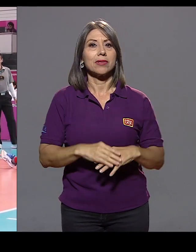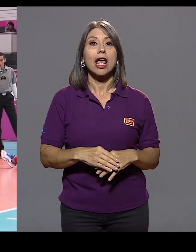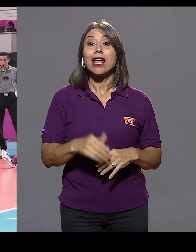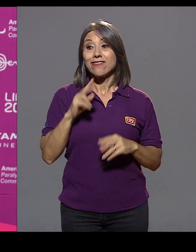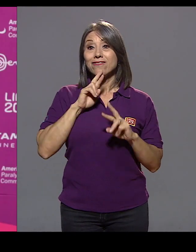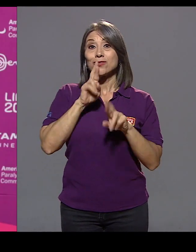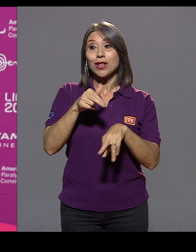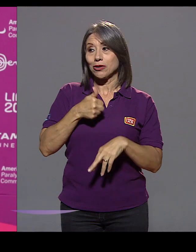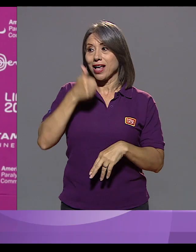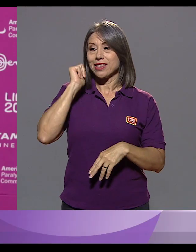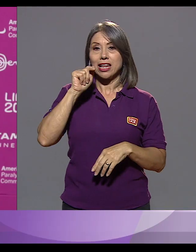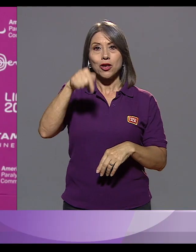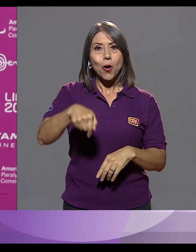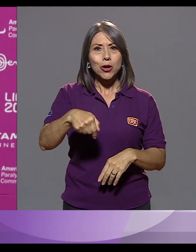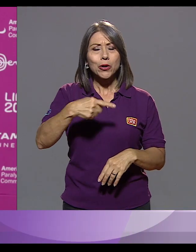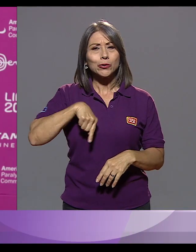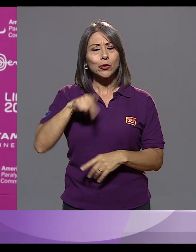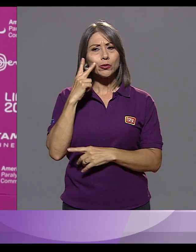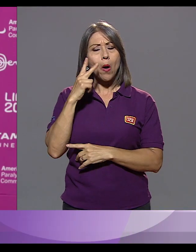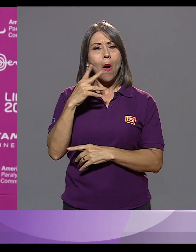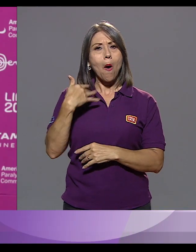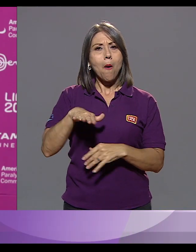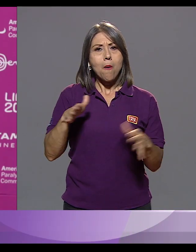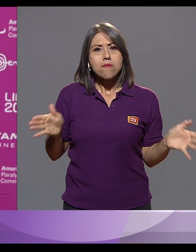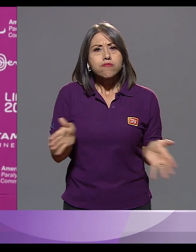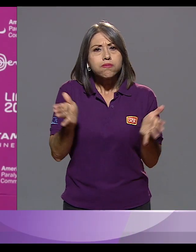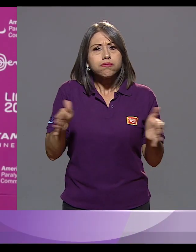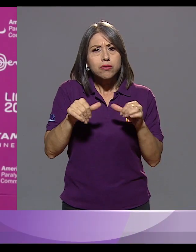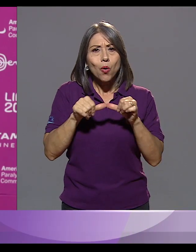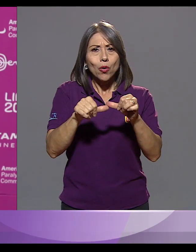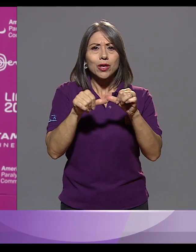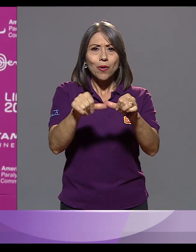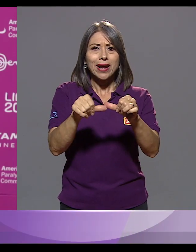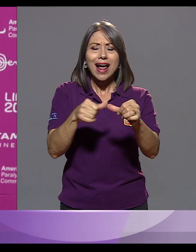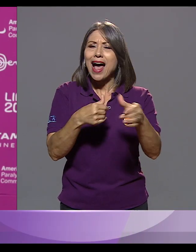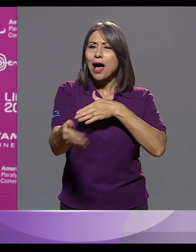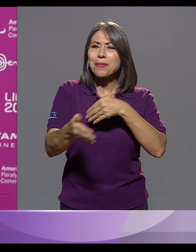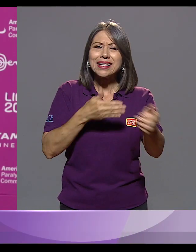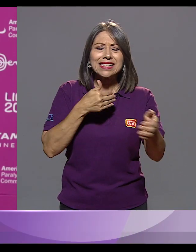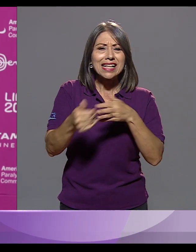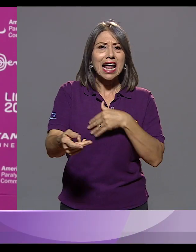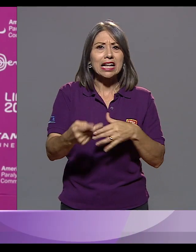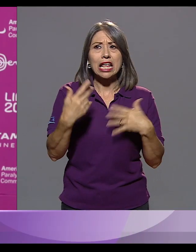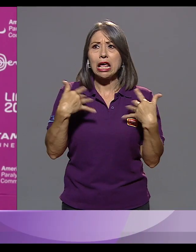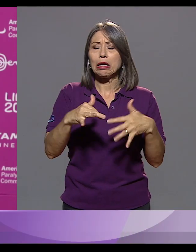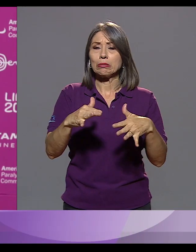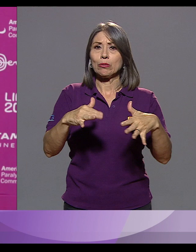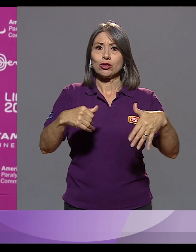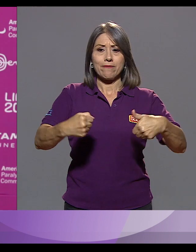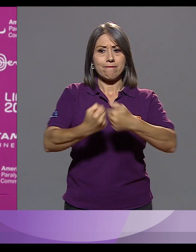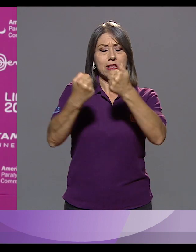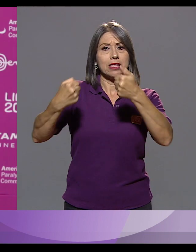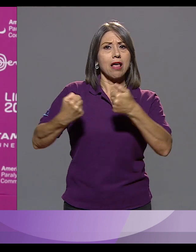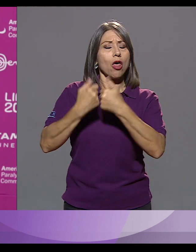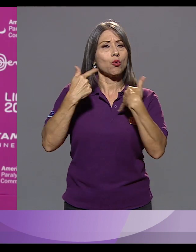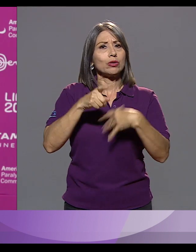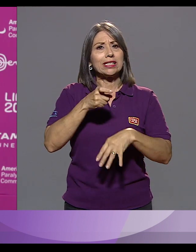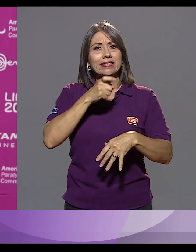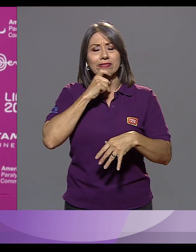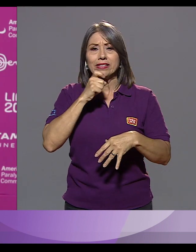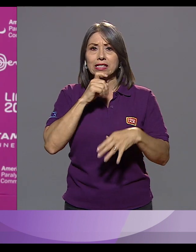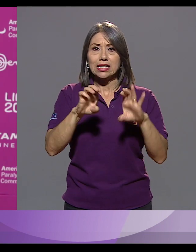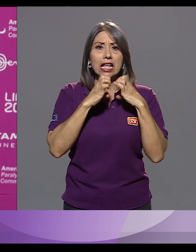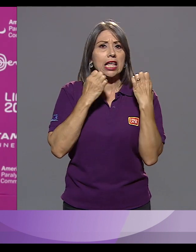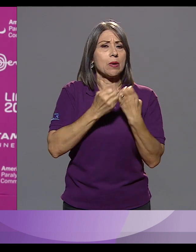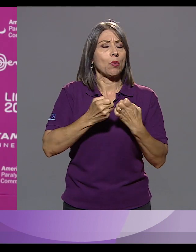hoy, a nosotros nos motiva a continuar. A pesar de que hemos topado con montañas, con potencias a nivel mundial, pero